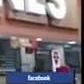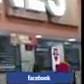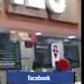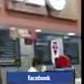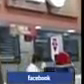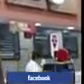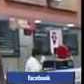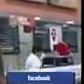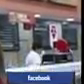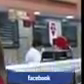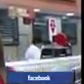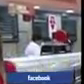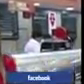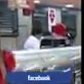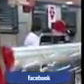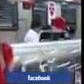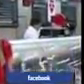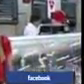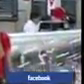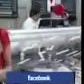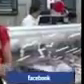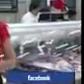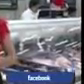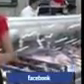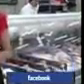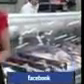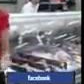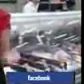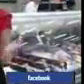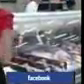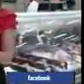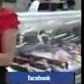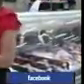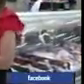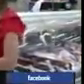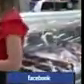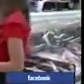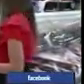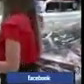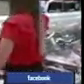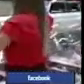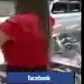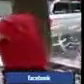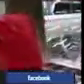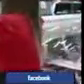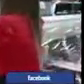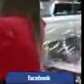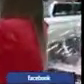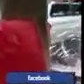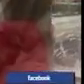También puedes comprar los mejores cortes de carne para disfrutar con los tuyos.